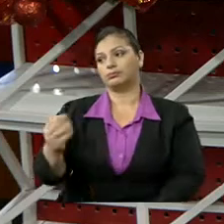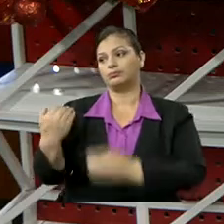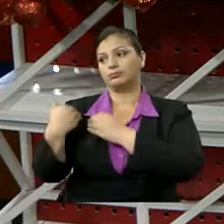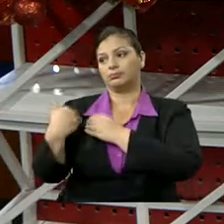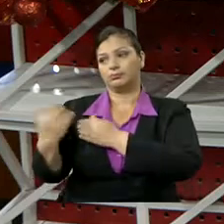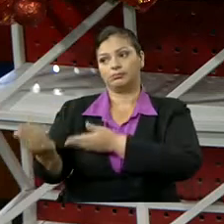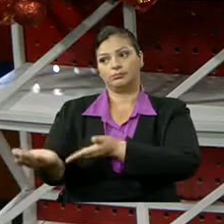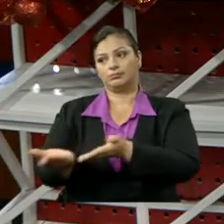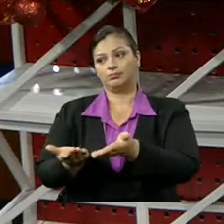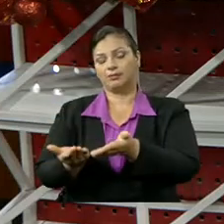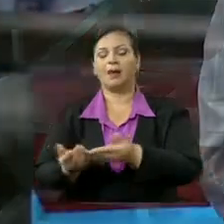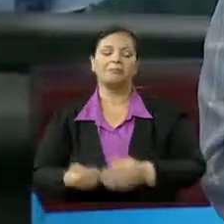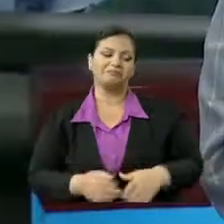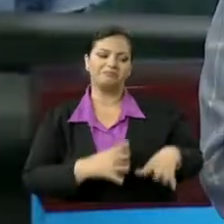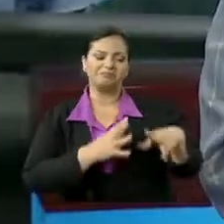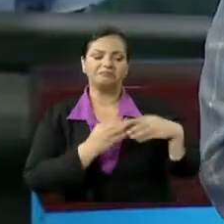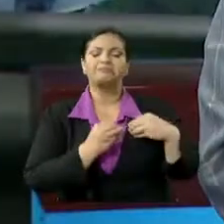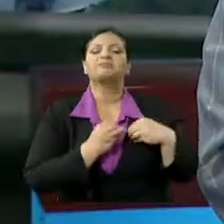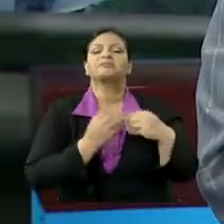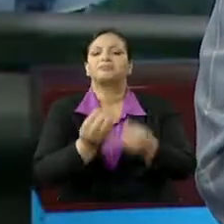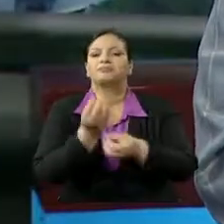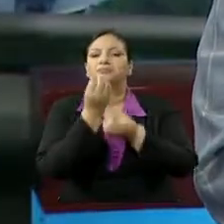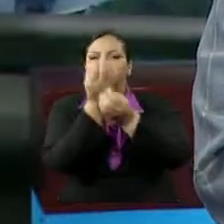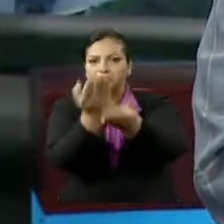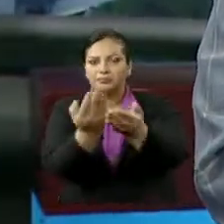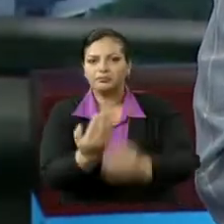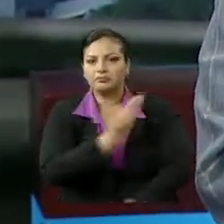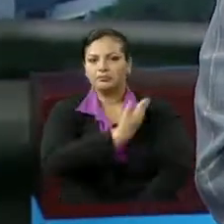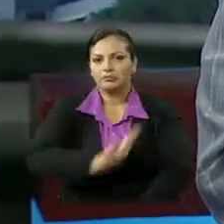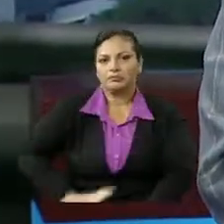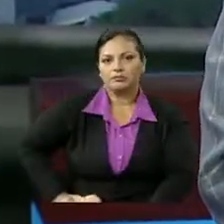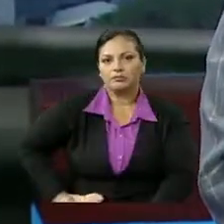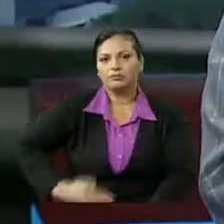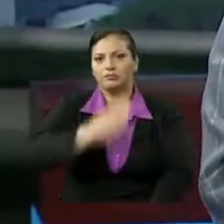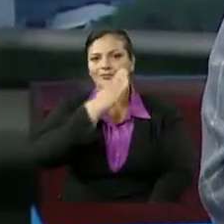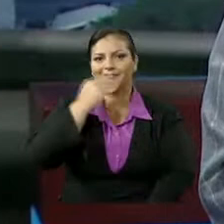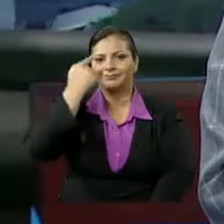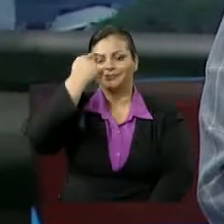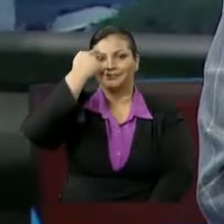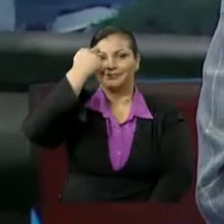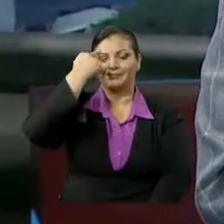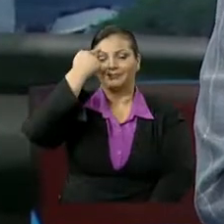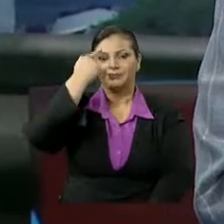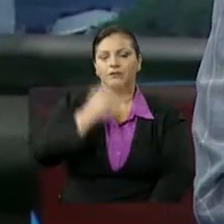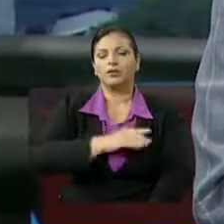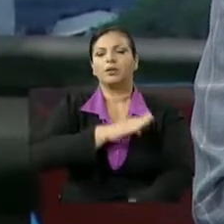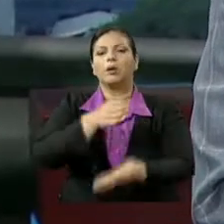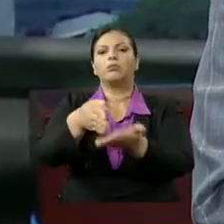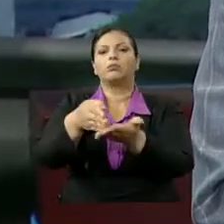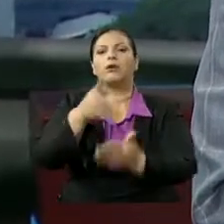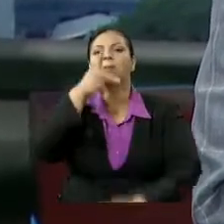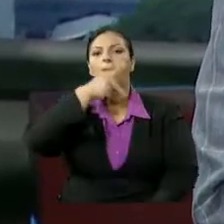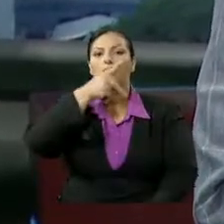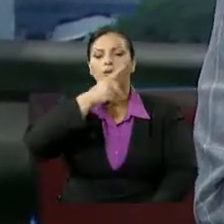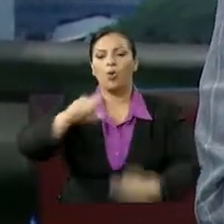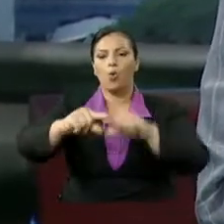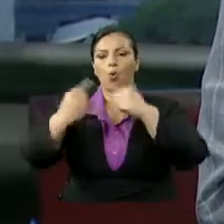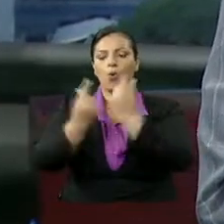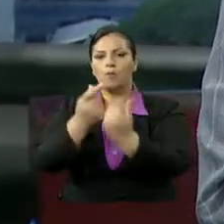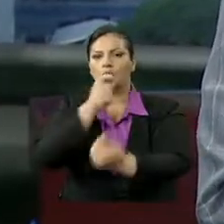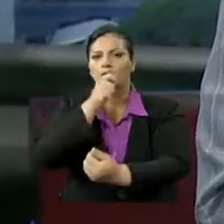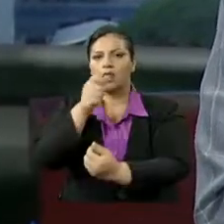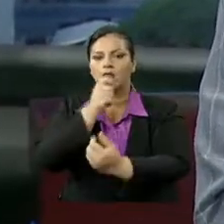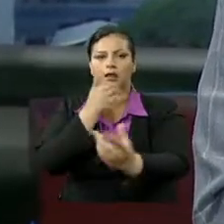Aquí tenemos más información para ustedes. El presidente de la República dialogó con varios representantes de medios de comunicación en Puerto Viejo, capital de la provincia de